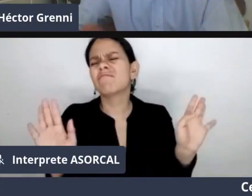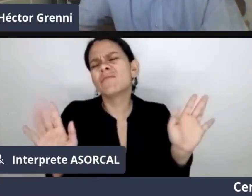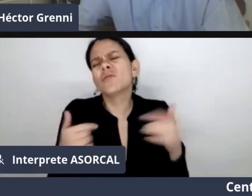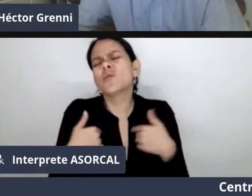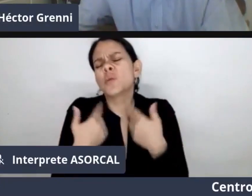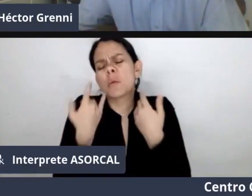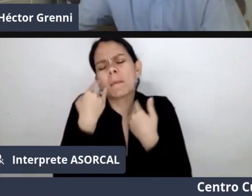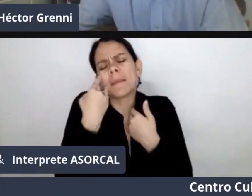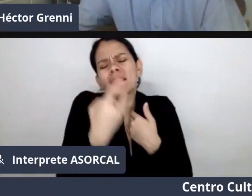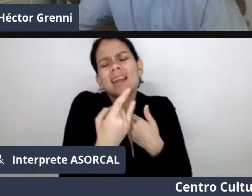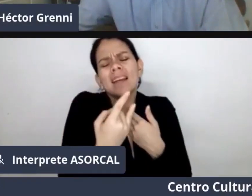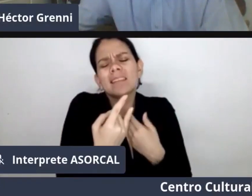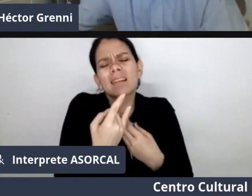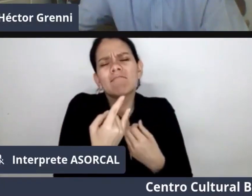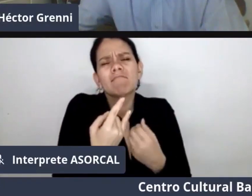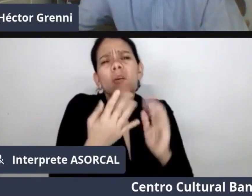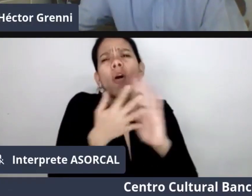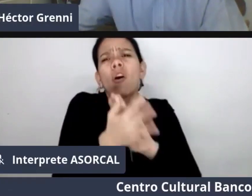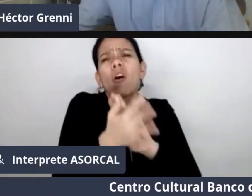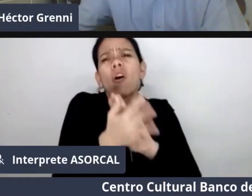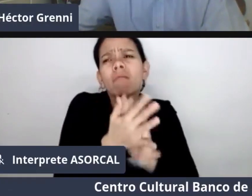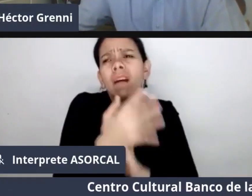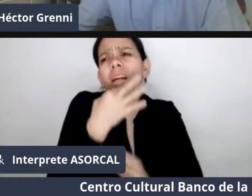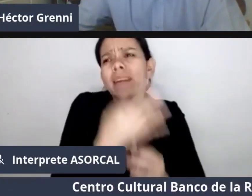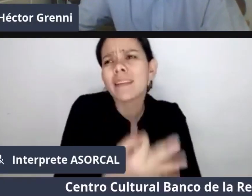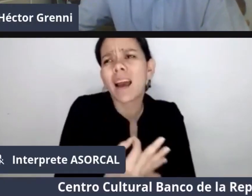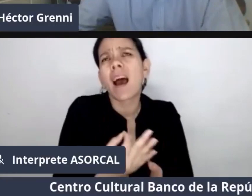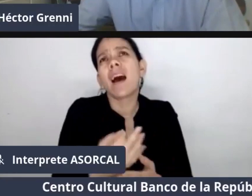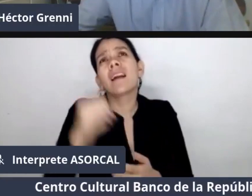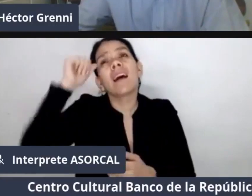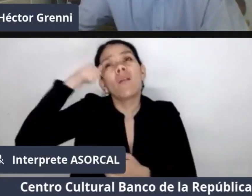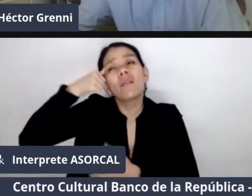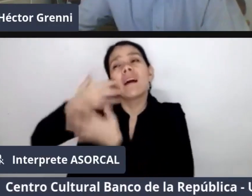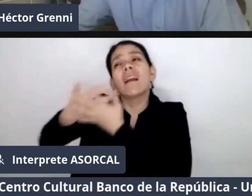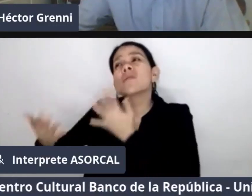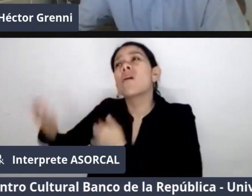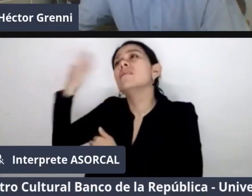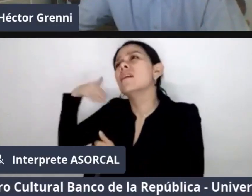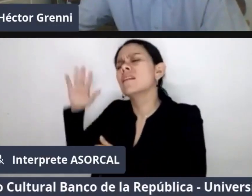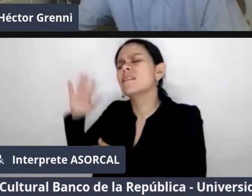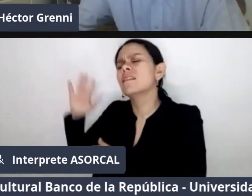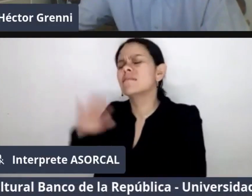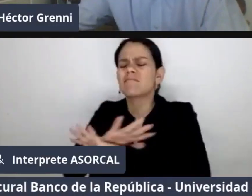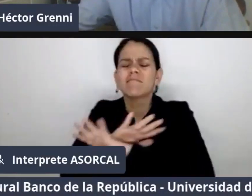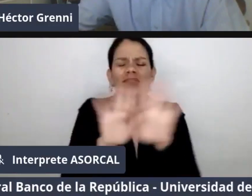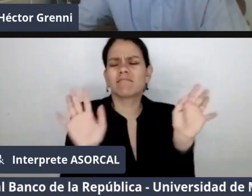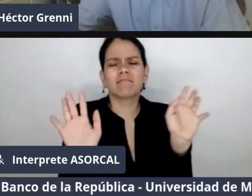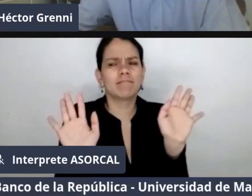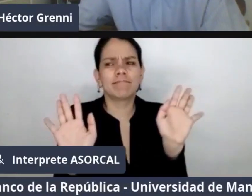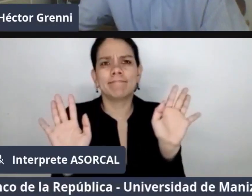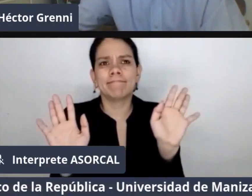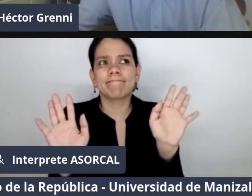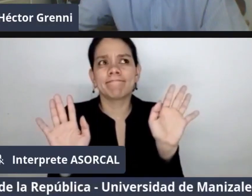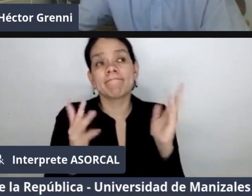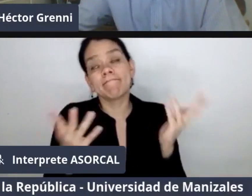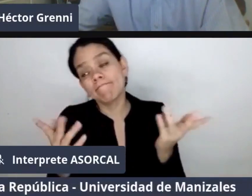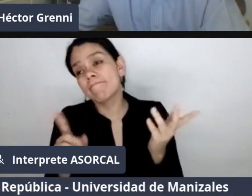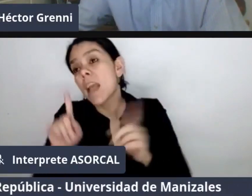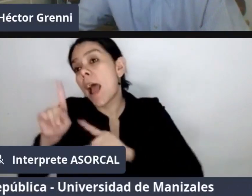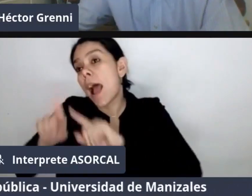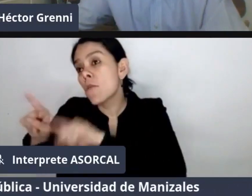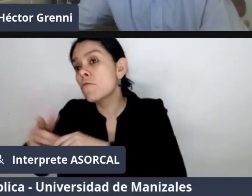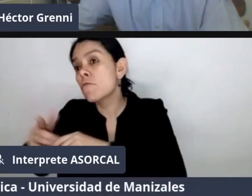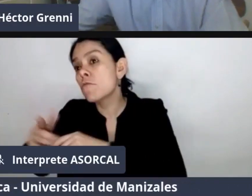me parece a mí, un intento de acallar la verdad. Ha habido algunos intentos y algunos logros.